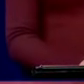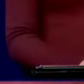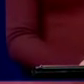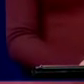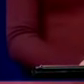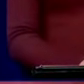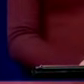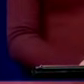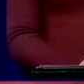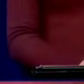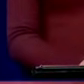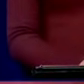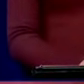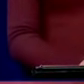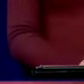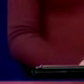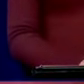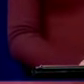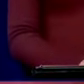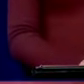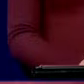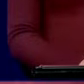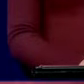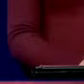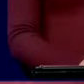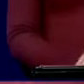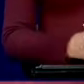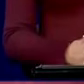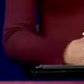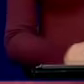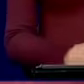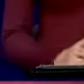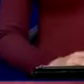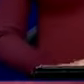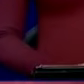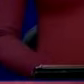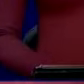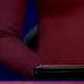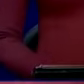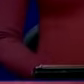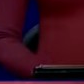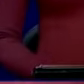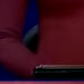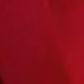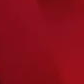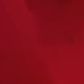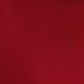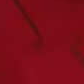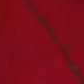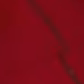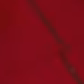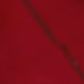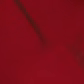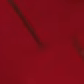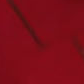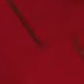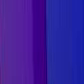solidaridad, eternamente gracias, porque eso es lo que se requiere para poder ayudar al oriente y Amazonía de nuestro país.